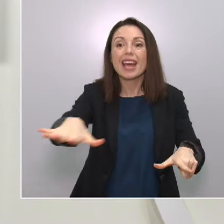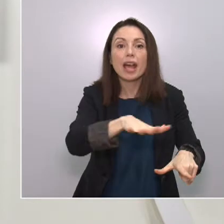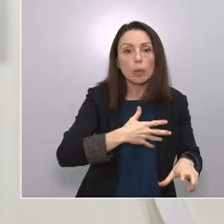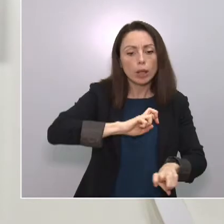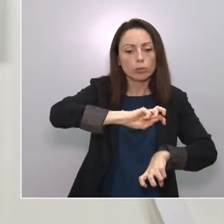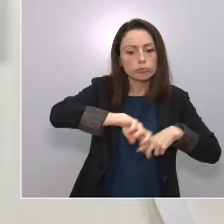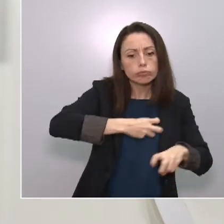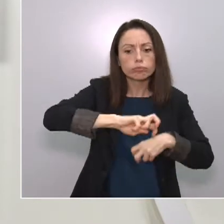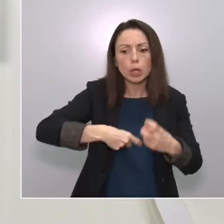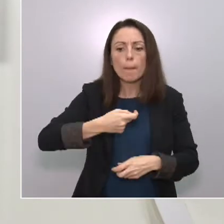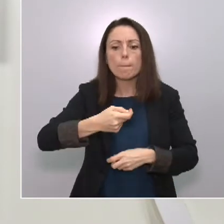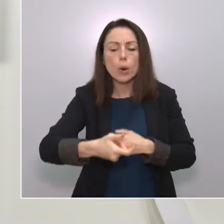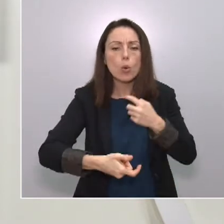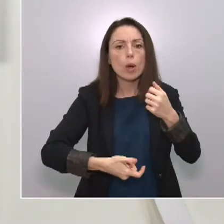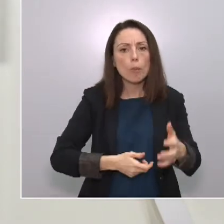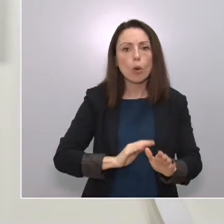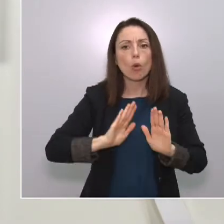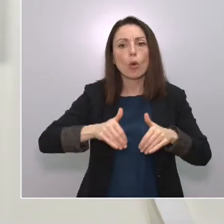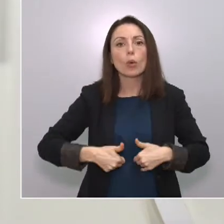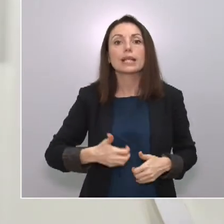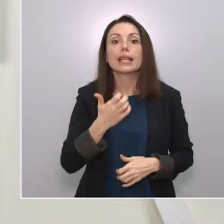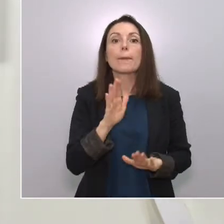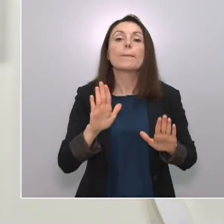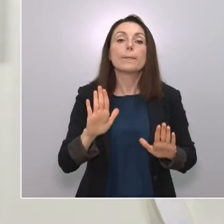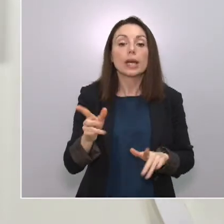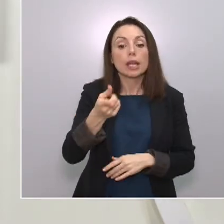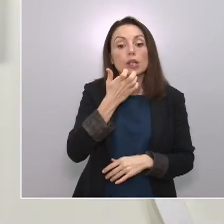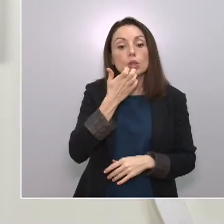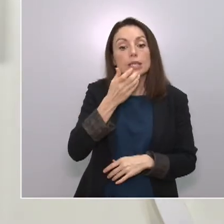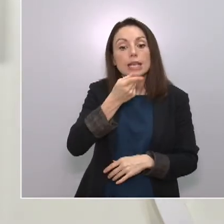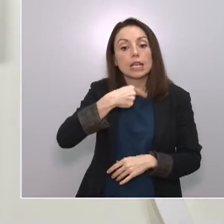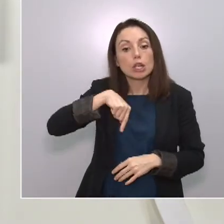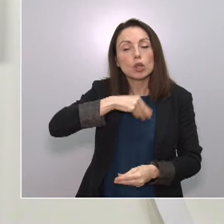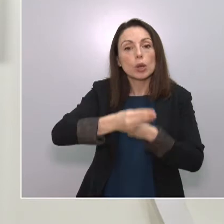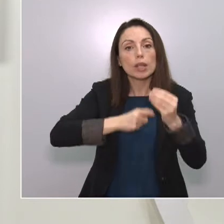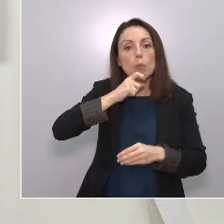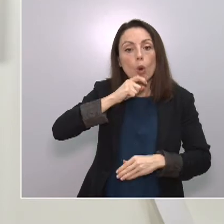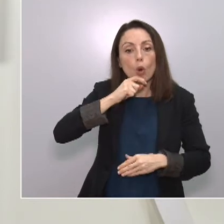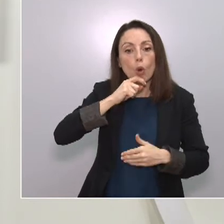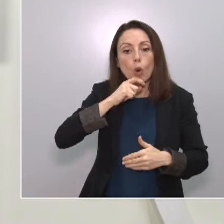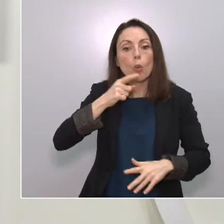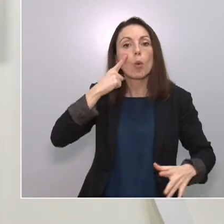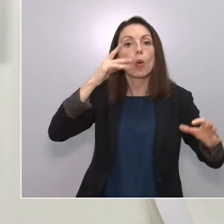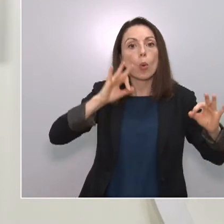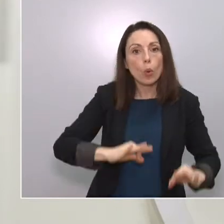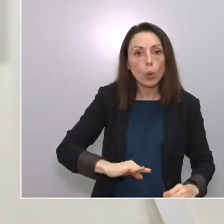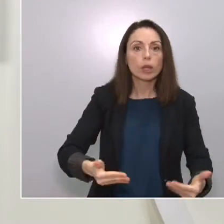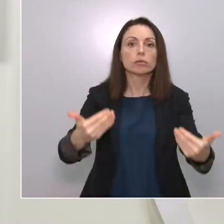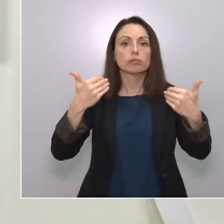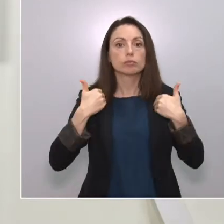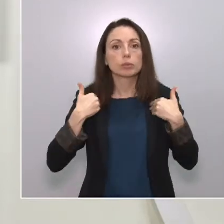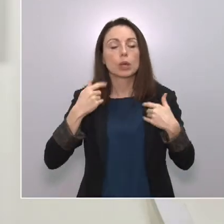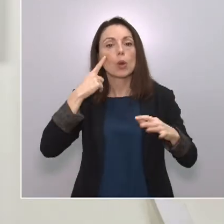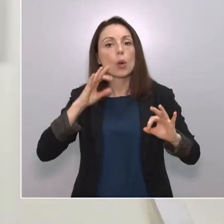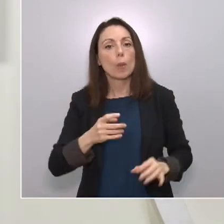actividades, pero solo será posible si actuamos con prudencia, responsabilidad y cautela.